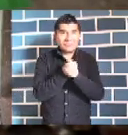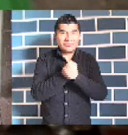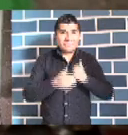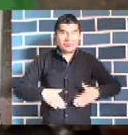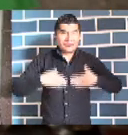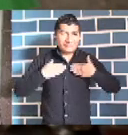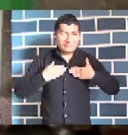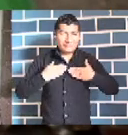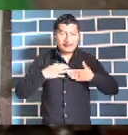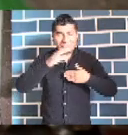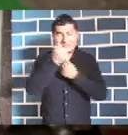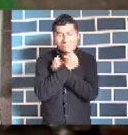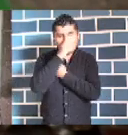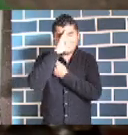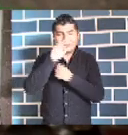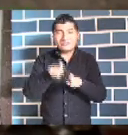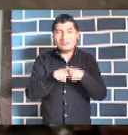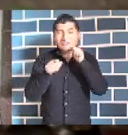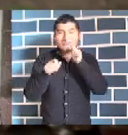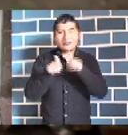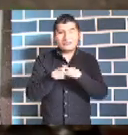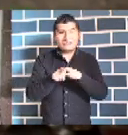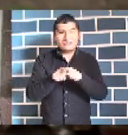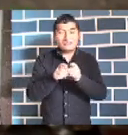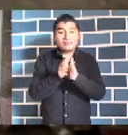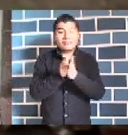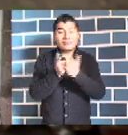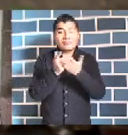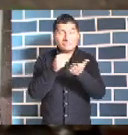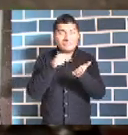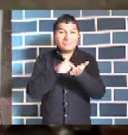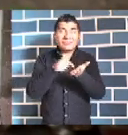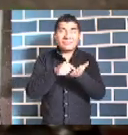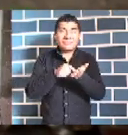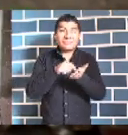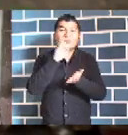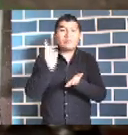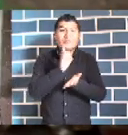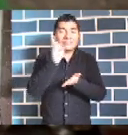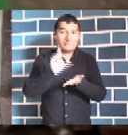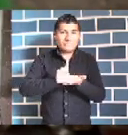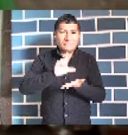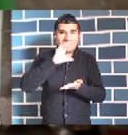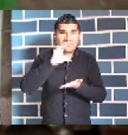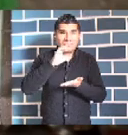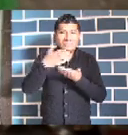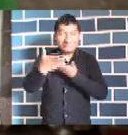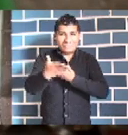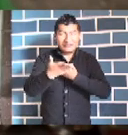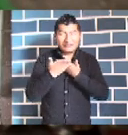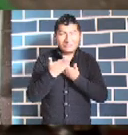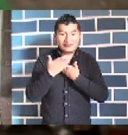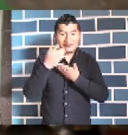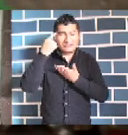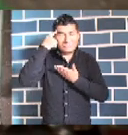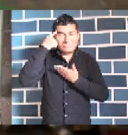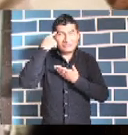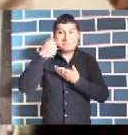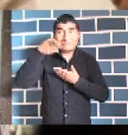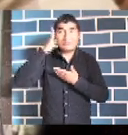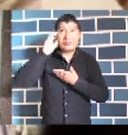queridos hermanos el texto del evangelio de este domingo nos invita a poner a dios